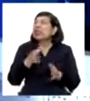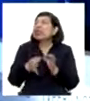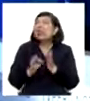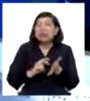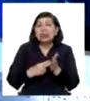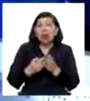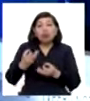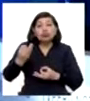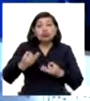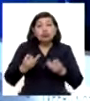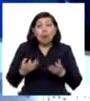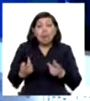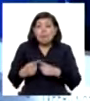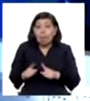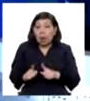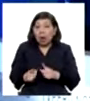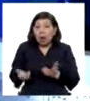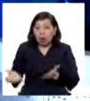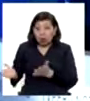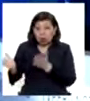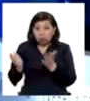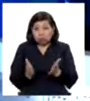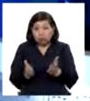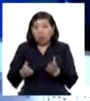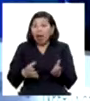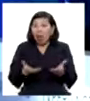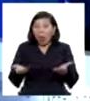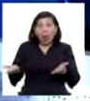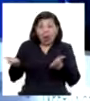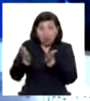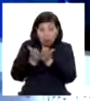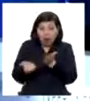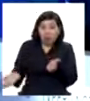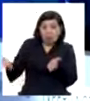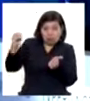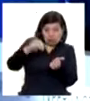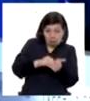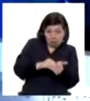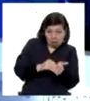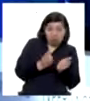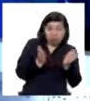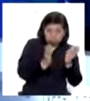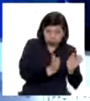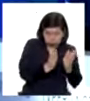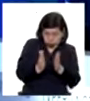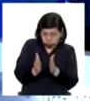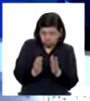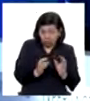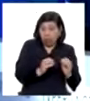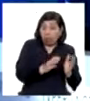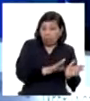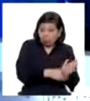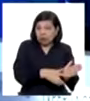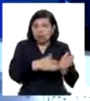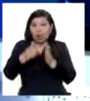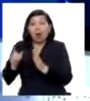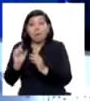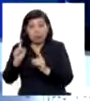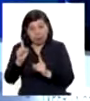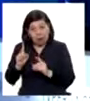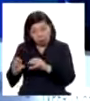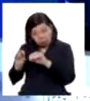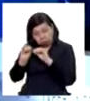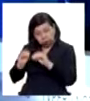que contabilizan la carga tanto de embarque como de desembarque. Entonces, primero las capacitaron y